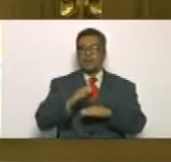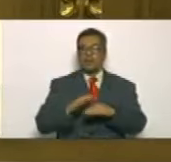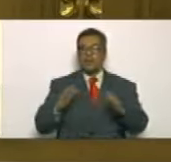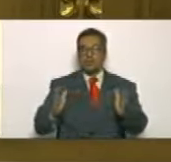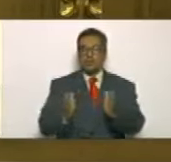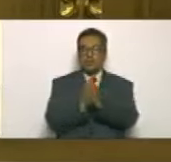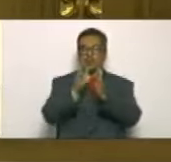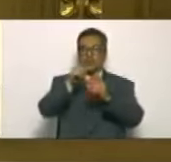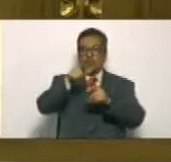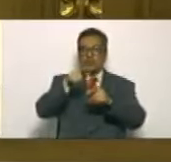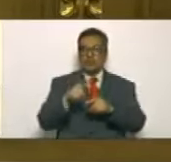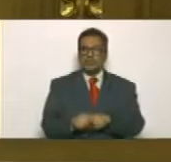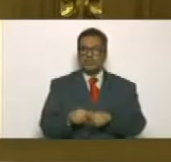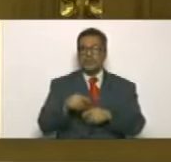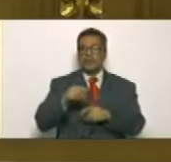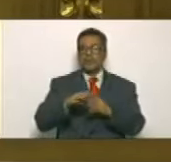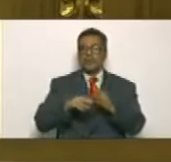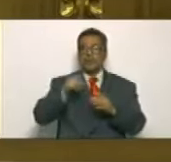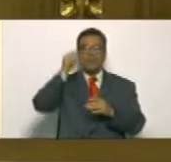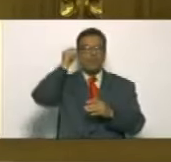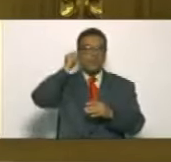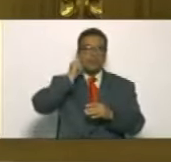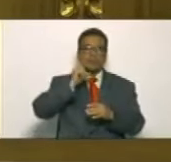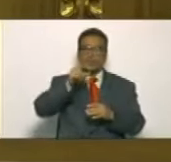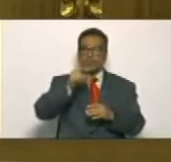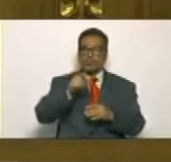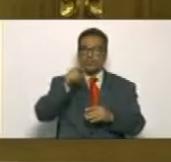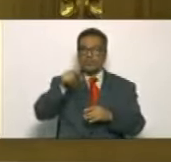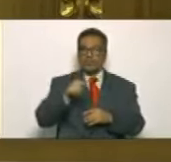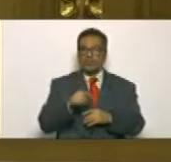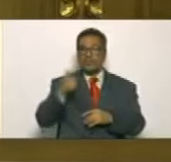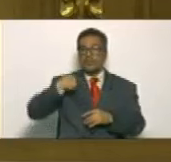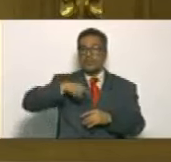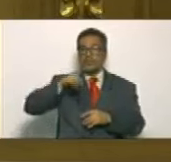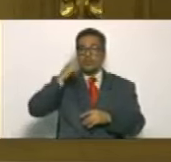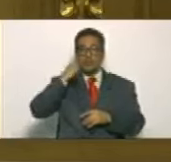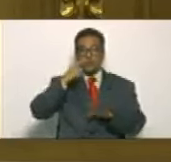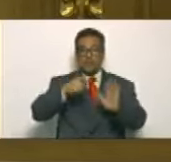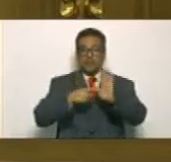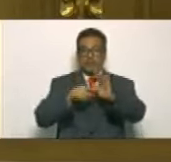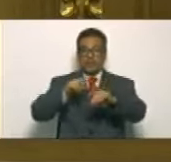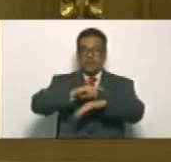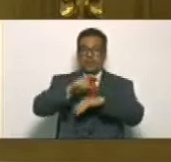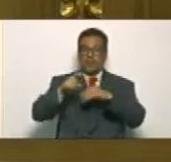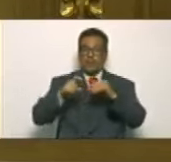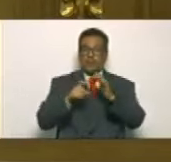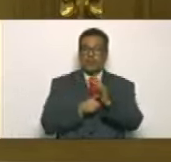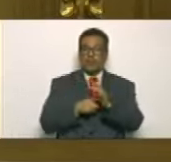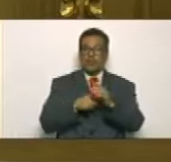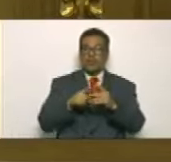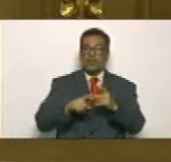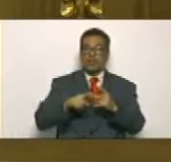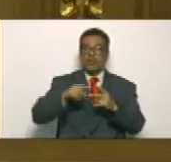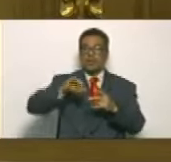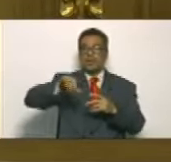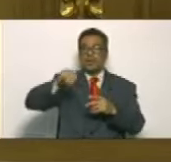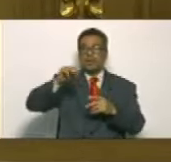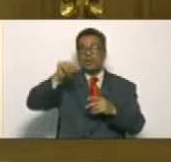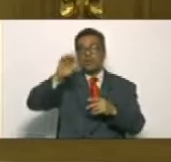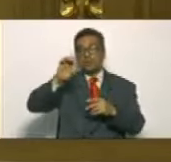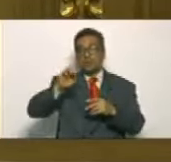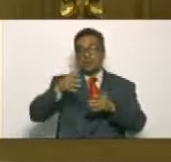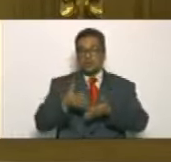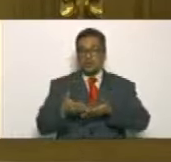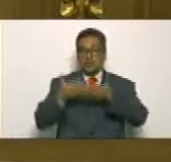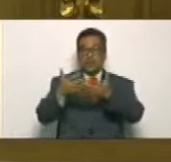Cumaná. Antonio José de Sucre, quien tiene un perfil completo. Antonio José de Sucre, quien